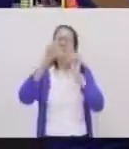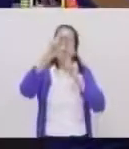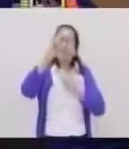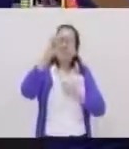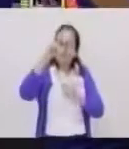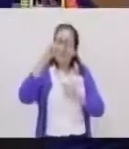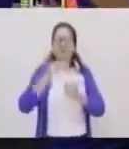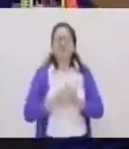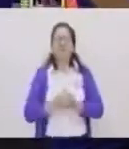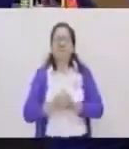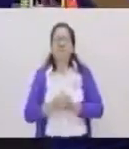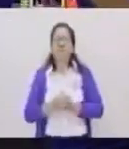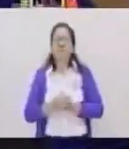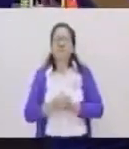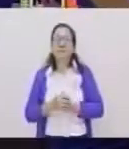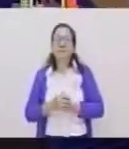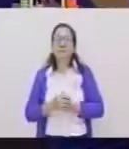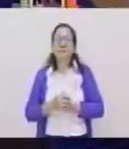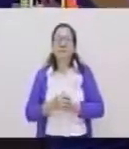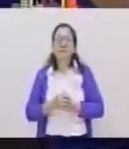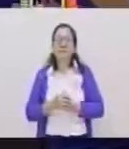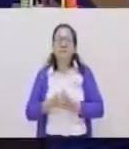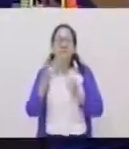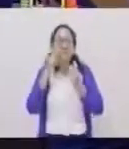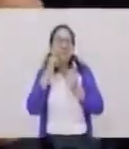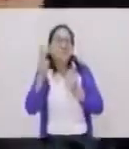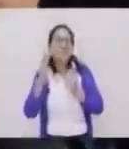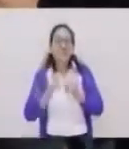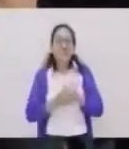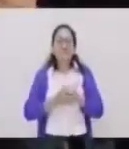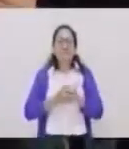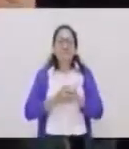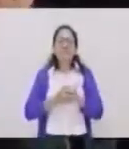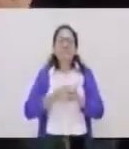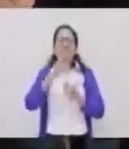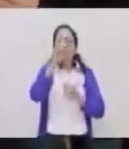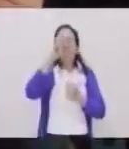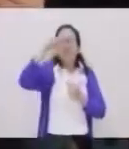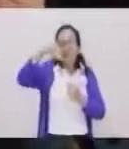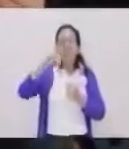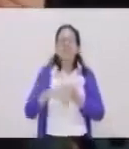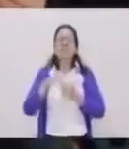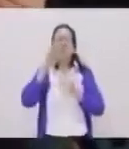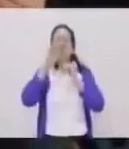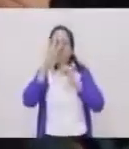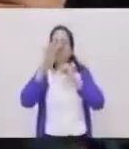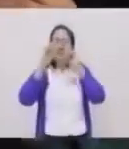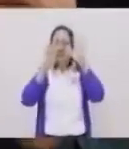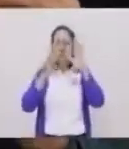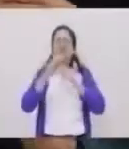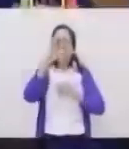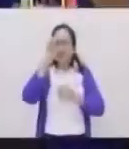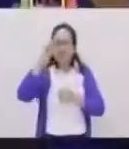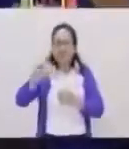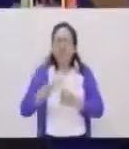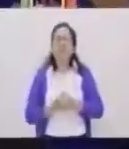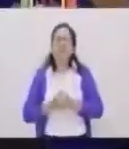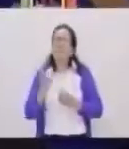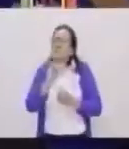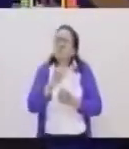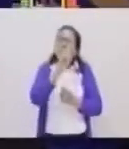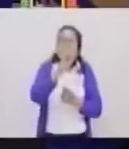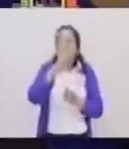49 centímetros. De esta forma. Un metro 49 centímetros, que son